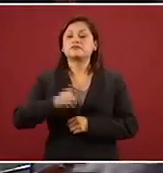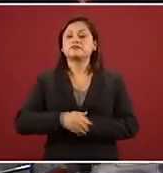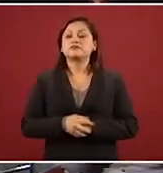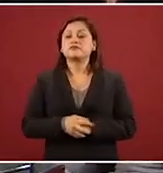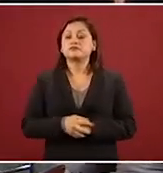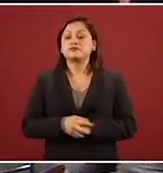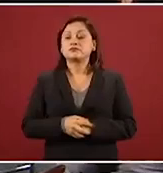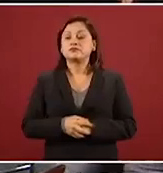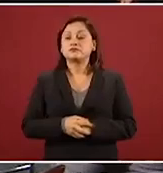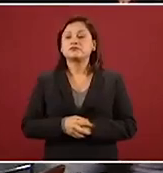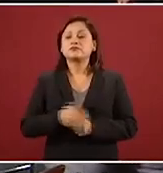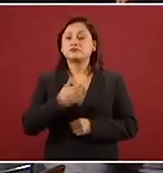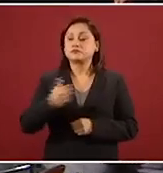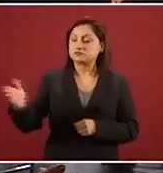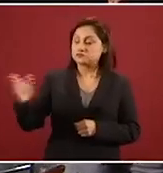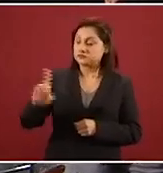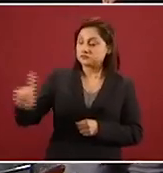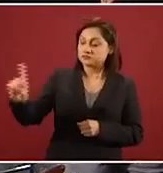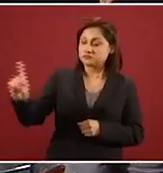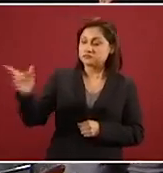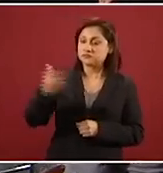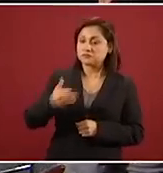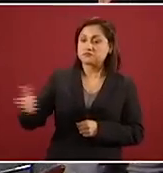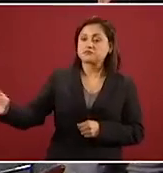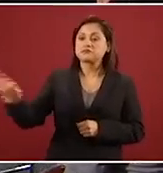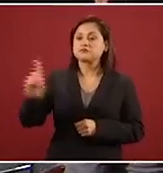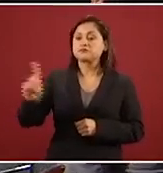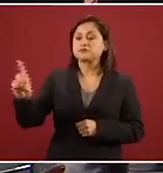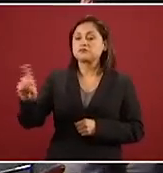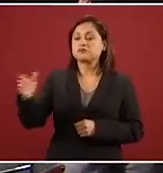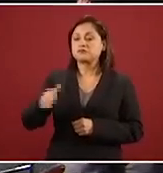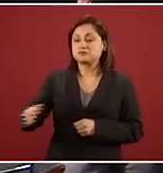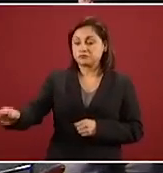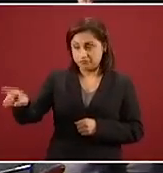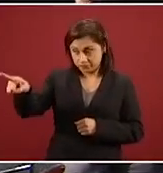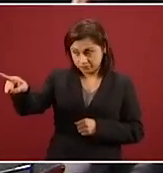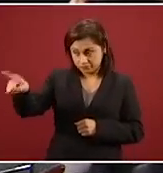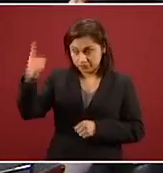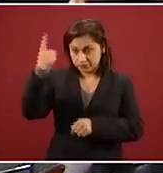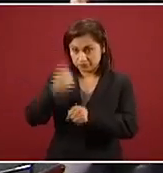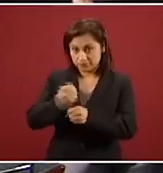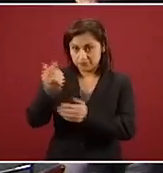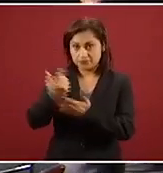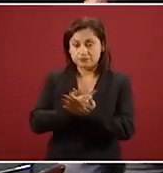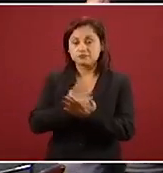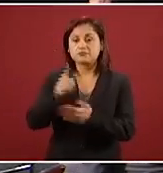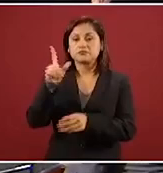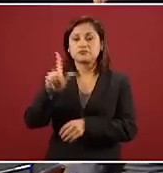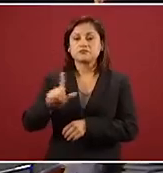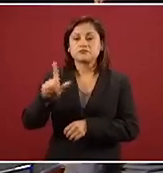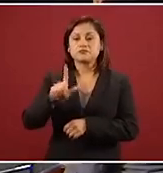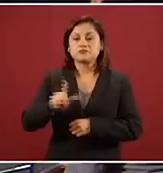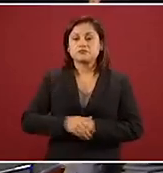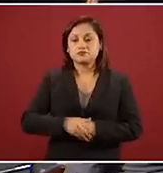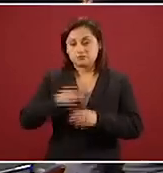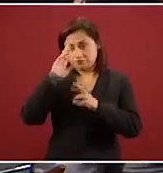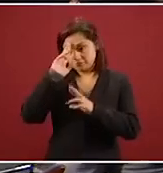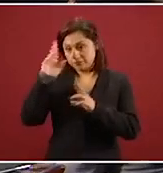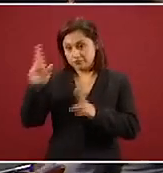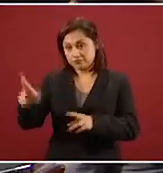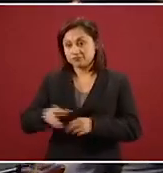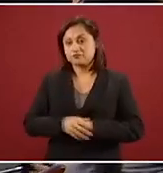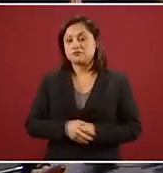Vamos a la derecha. El lunes a la derecha y empezamos contigo. Por respeto.